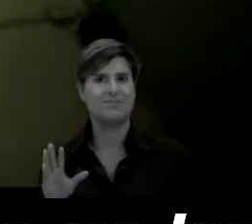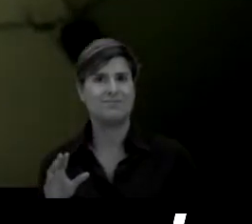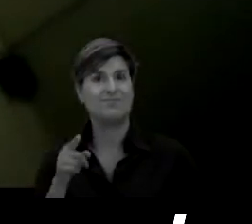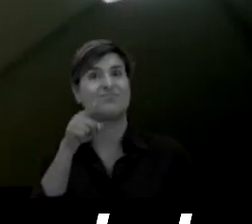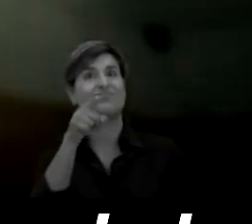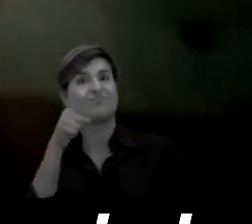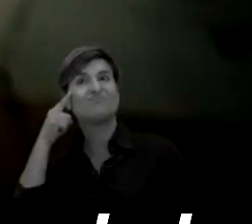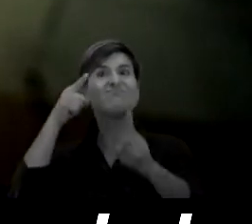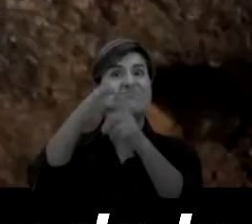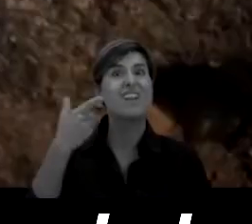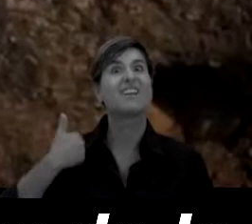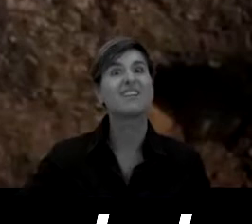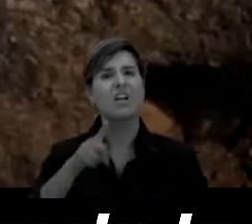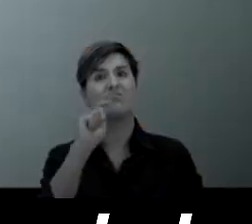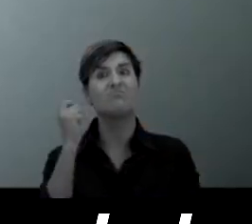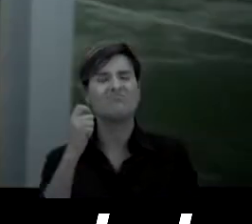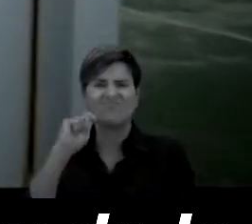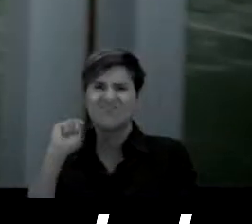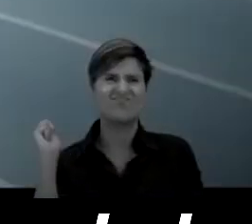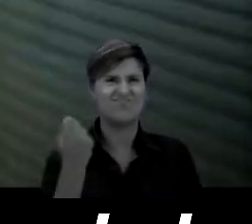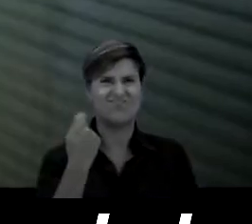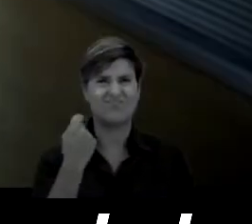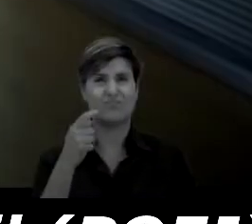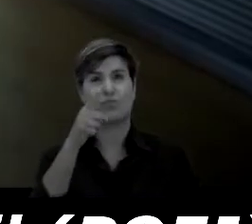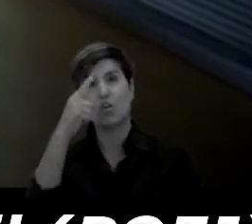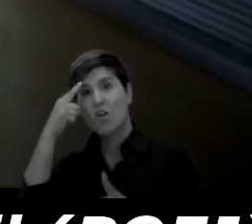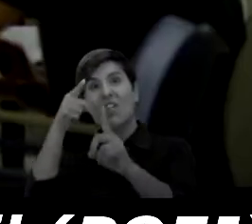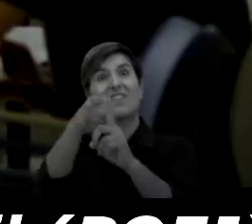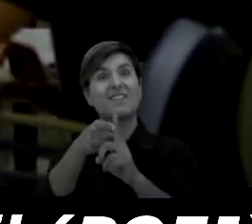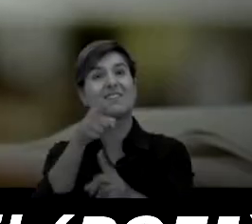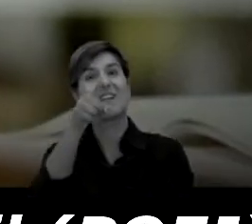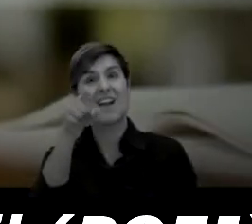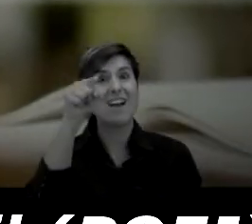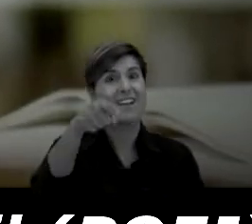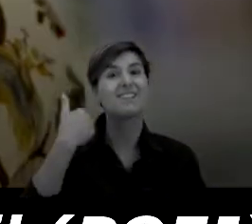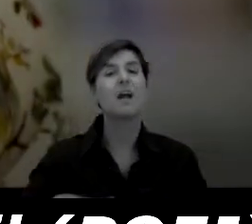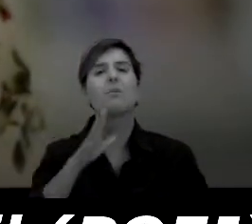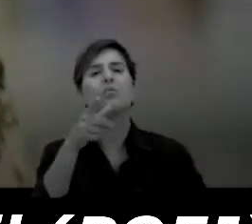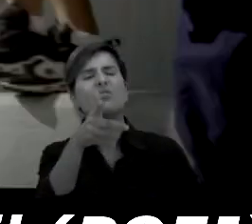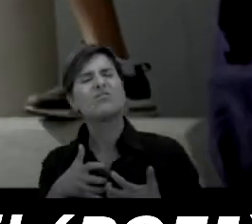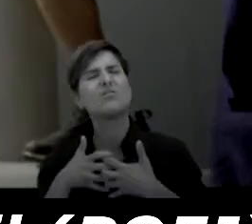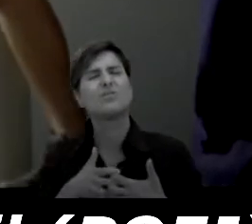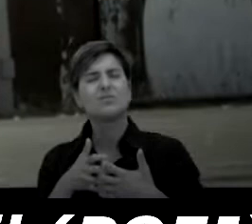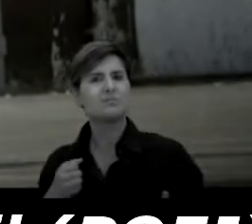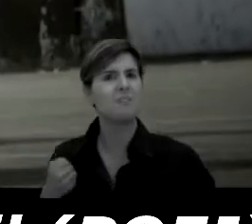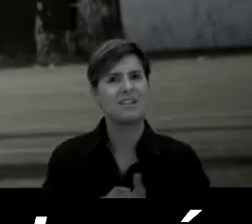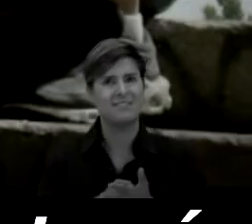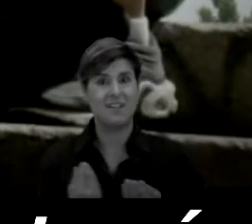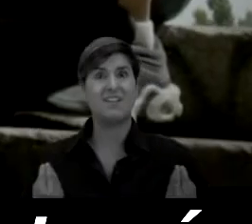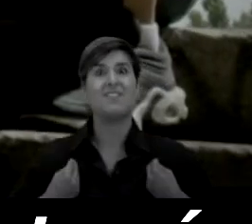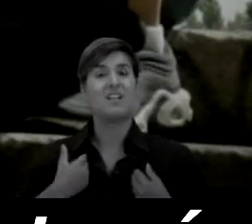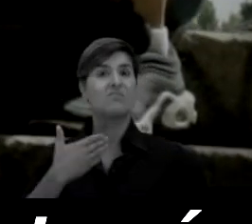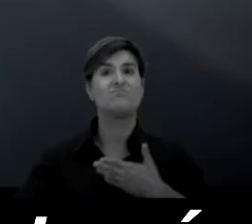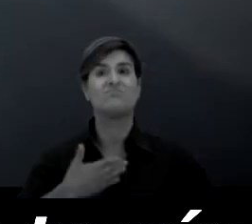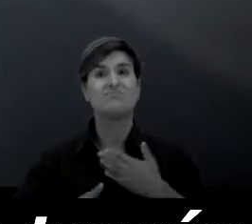campaña se enmarca en los programas operativos de inclusión social y de la economía social, POISES, y de empleo juvenil, POEG,